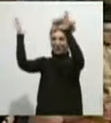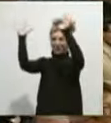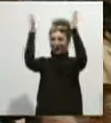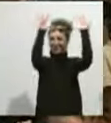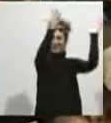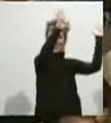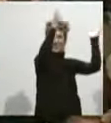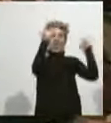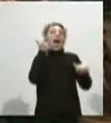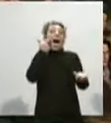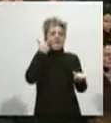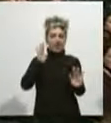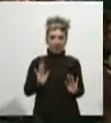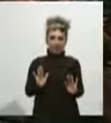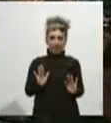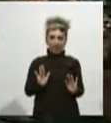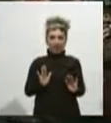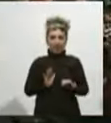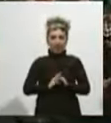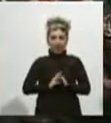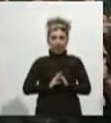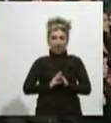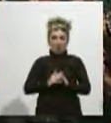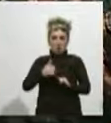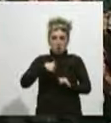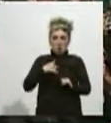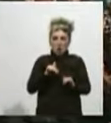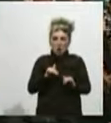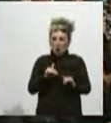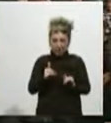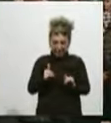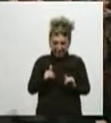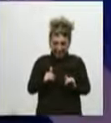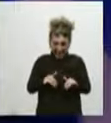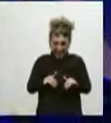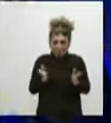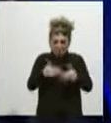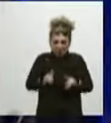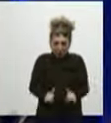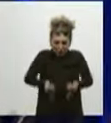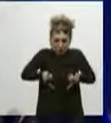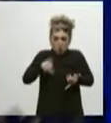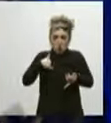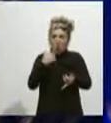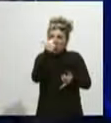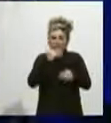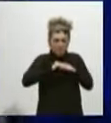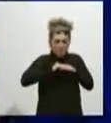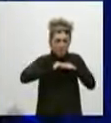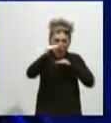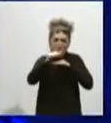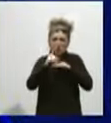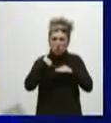A ver, que no tengo ni tacón. que soy pies plano. Sí. ¿Qué hago yo